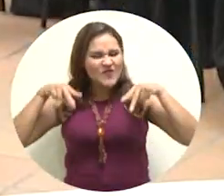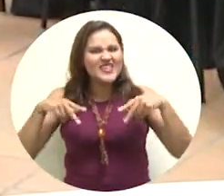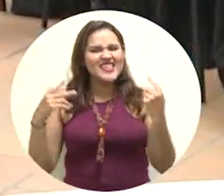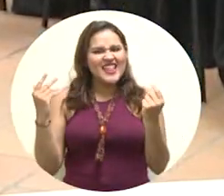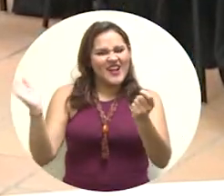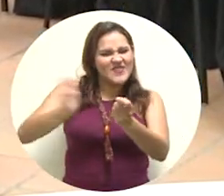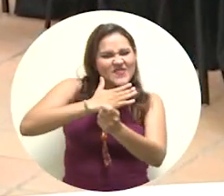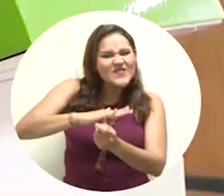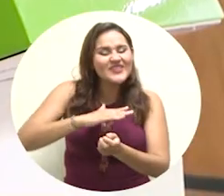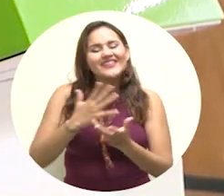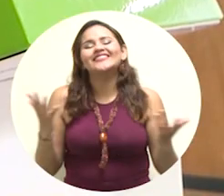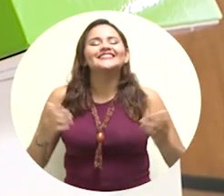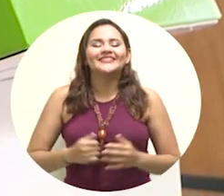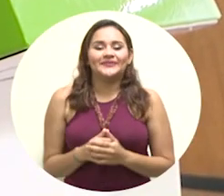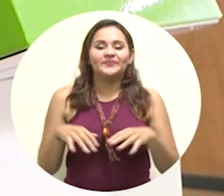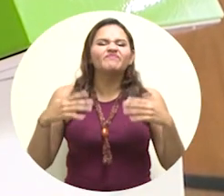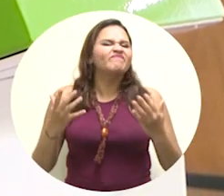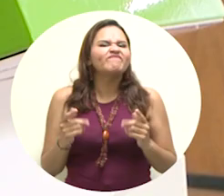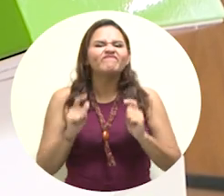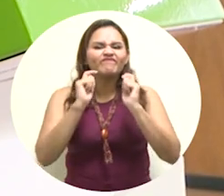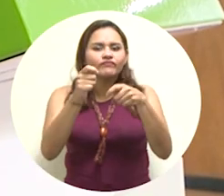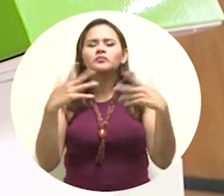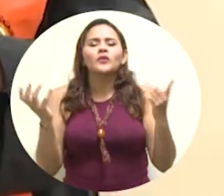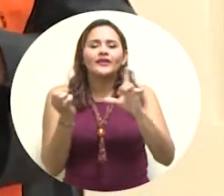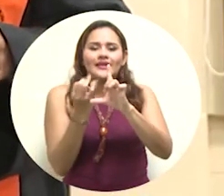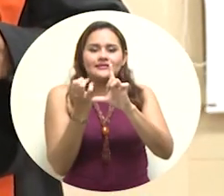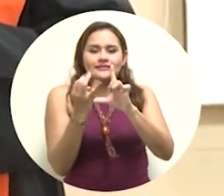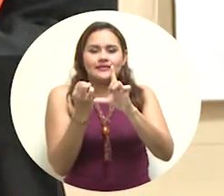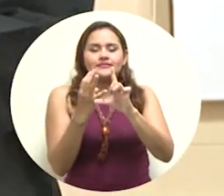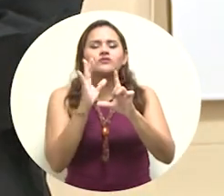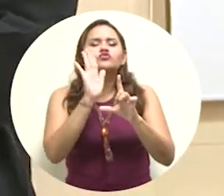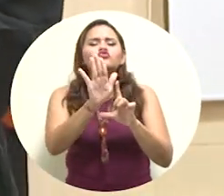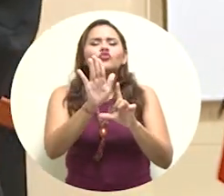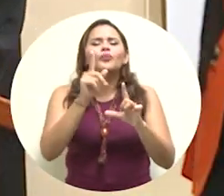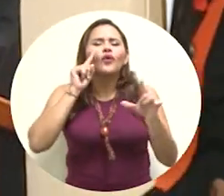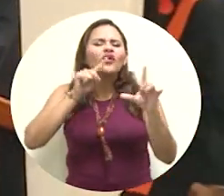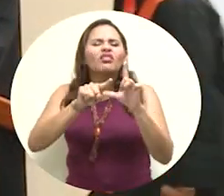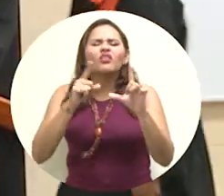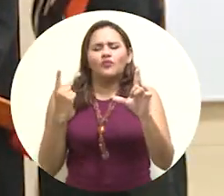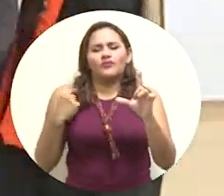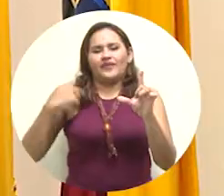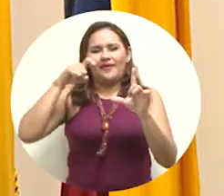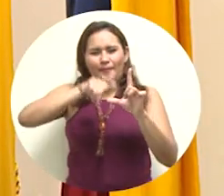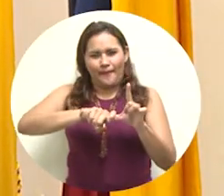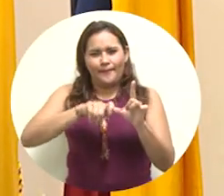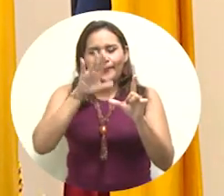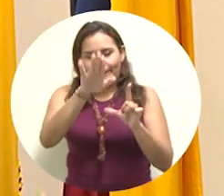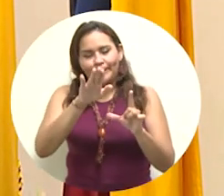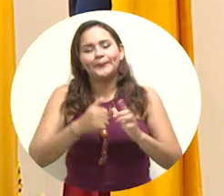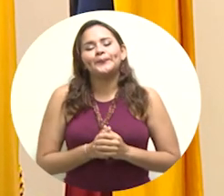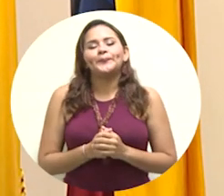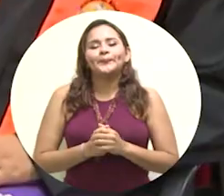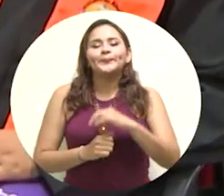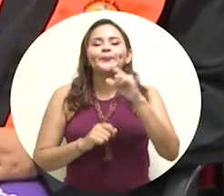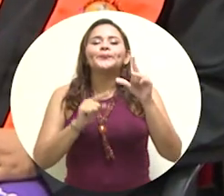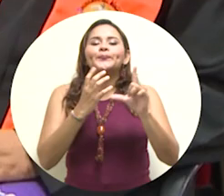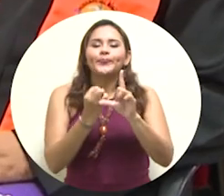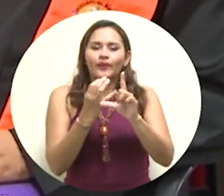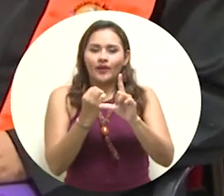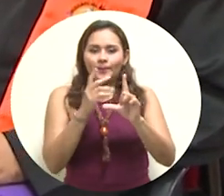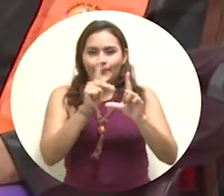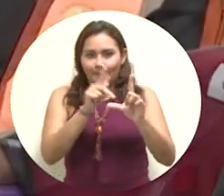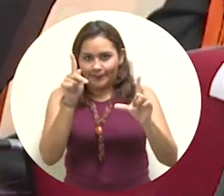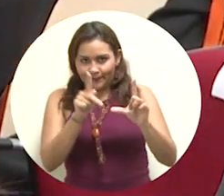En la jornada se entregaron títulos de licenciatura en educación básica con énfasis en humanidades, lengua castellana, licenciatura